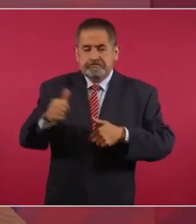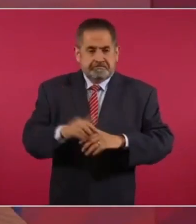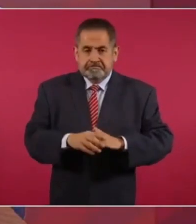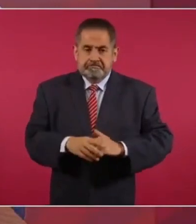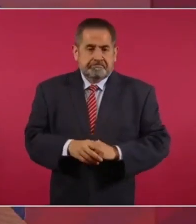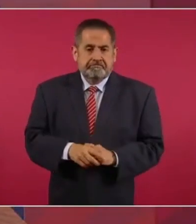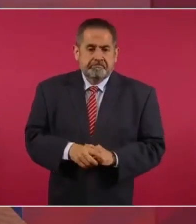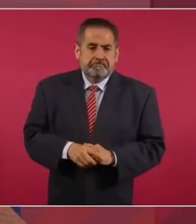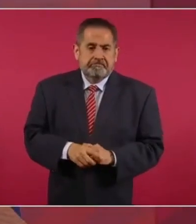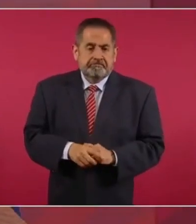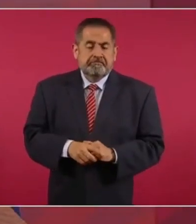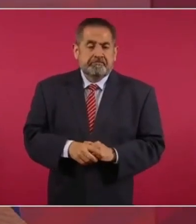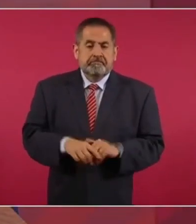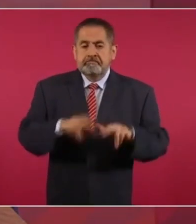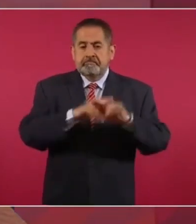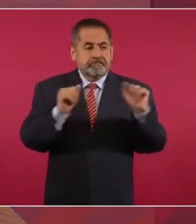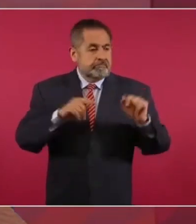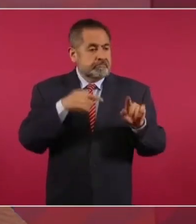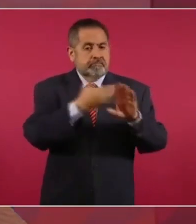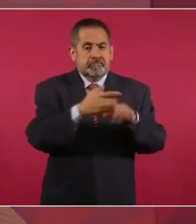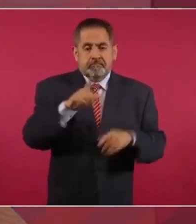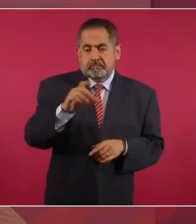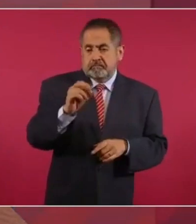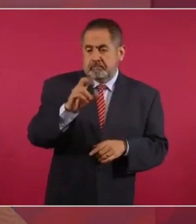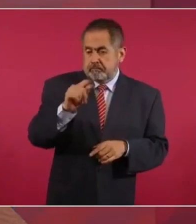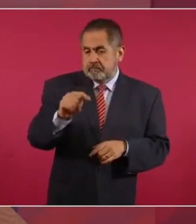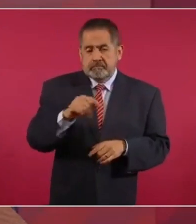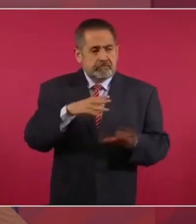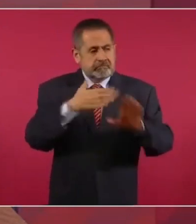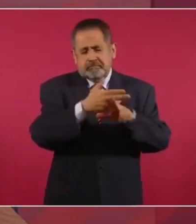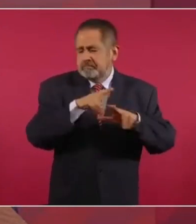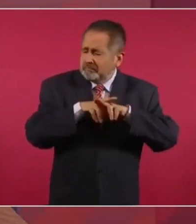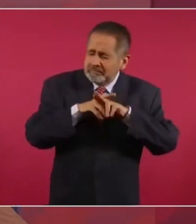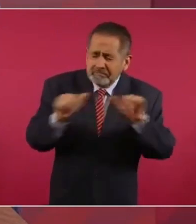ni contra Loret, ni contra nadie,